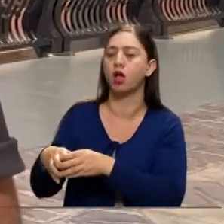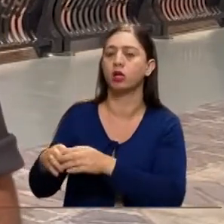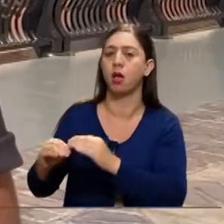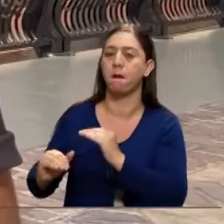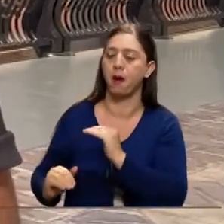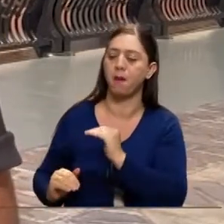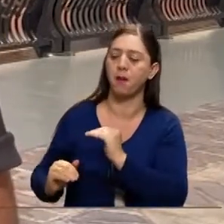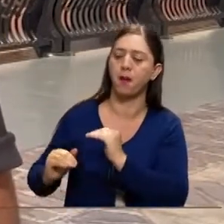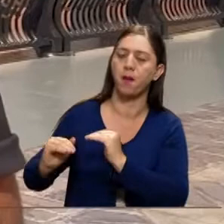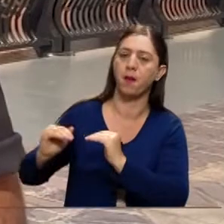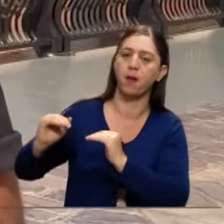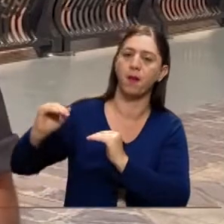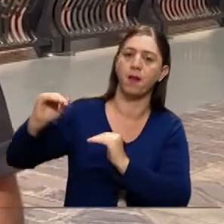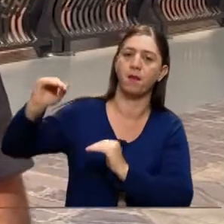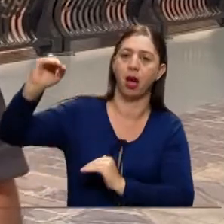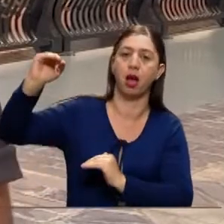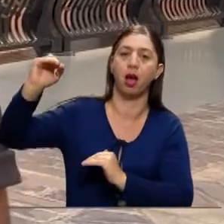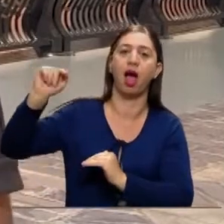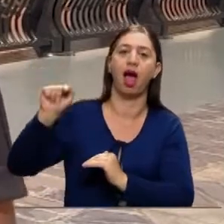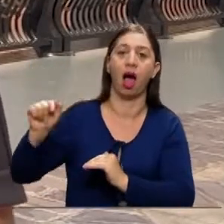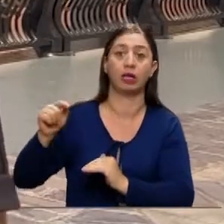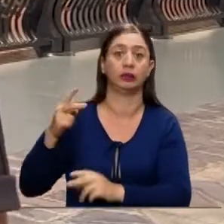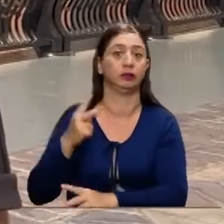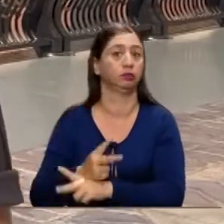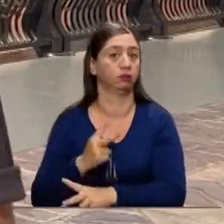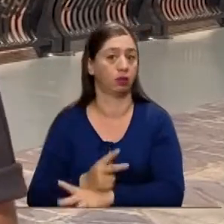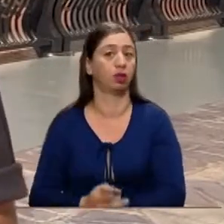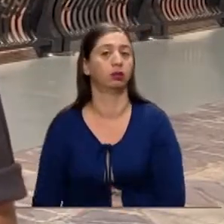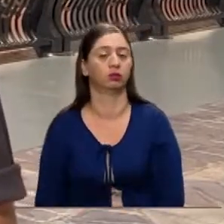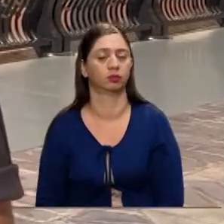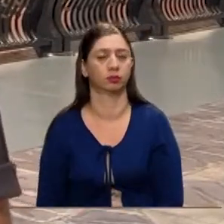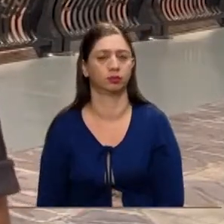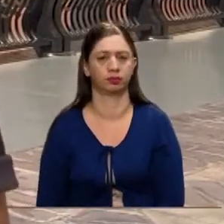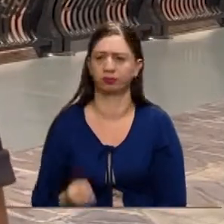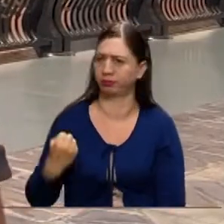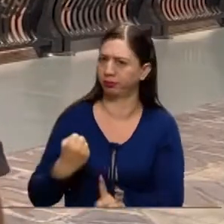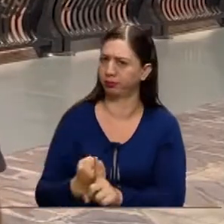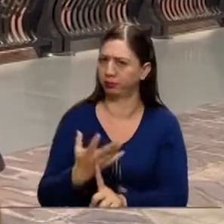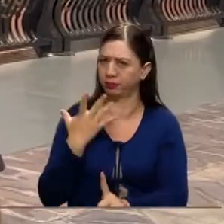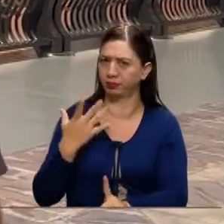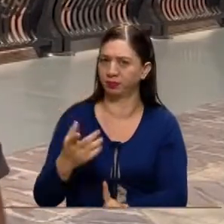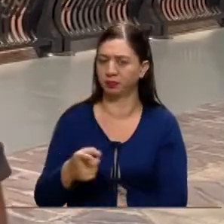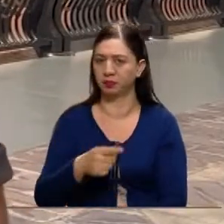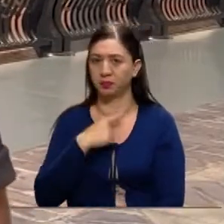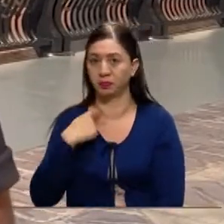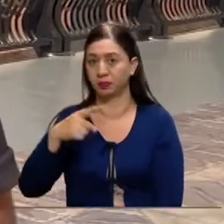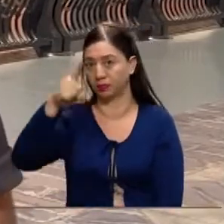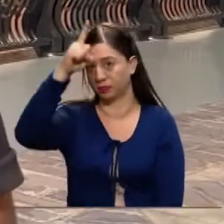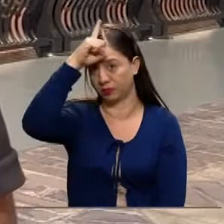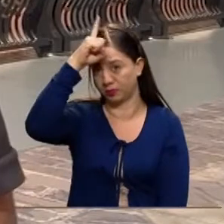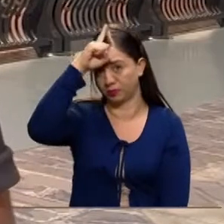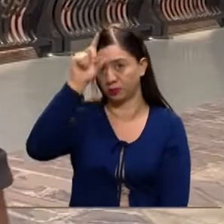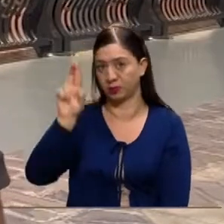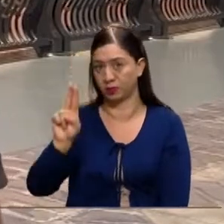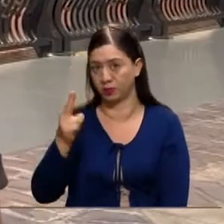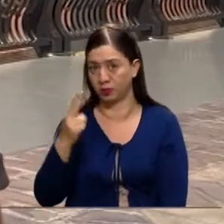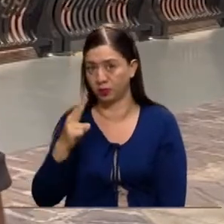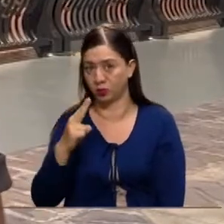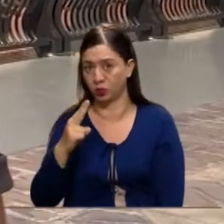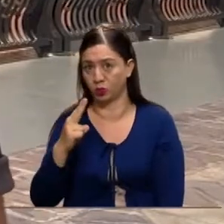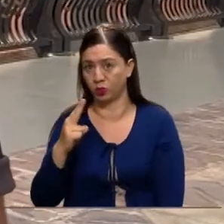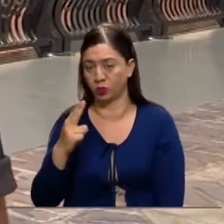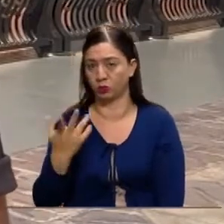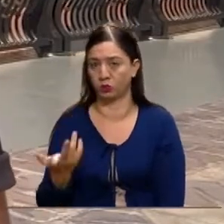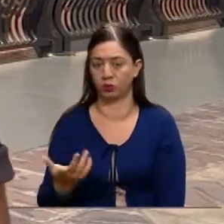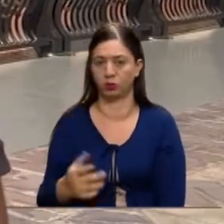más y se torna muy peligrosa. ¿Impacta más la eliminación de Alemania y Uruguay que la presencia de